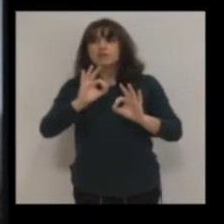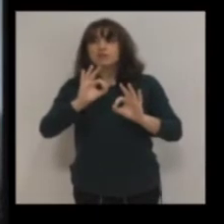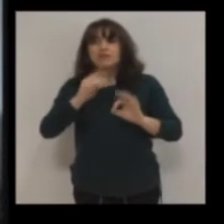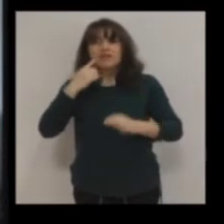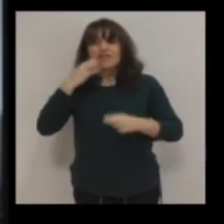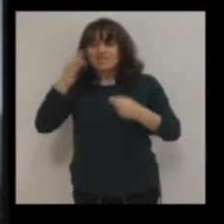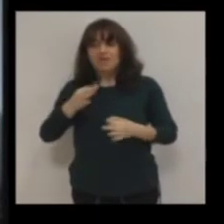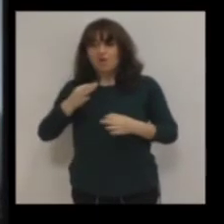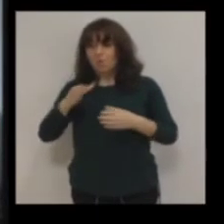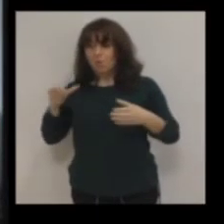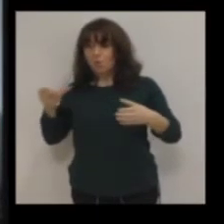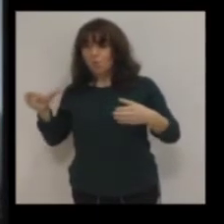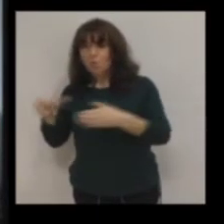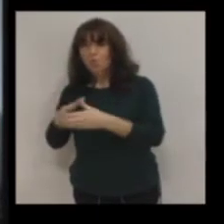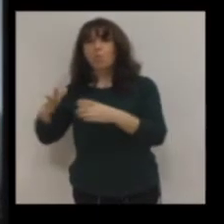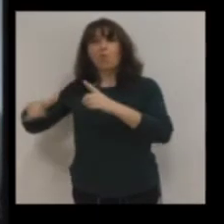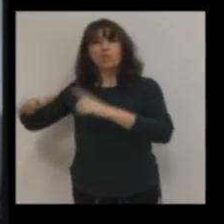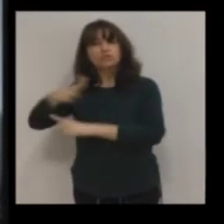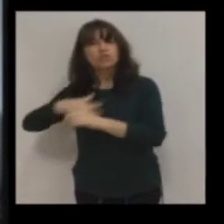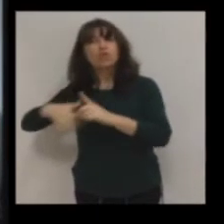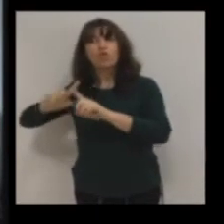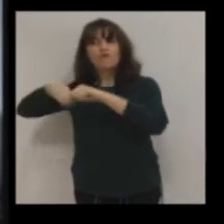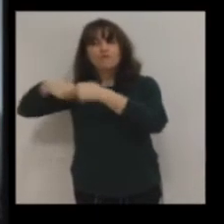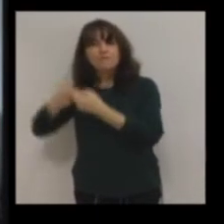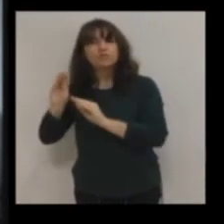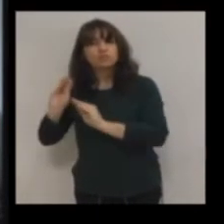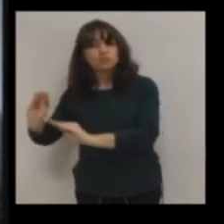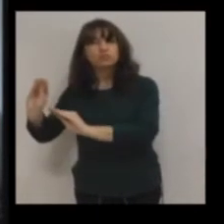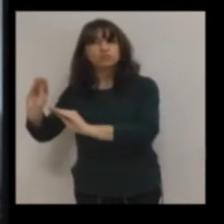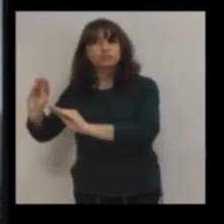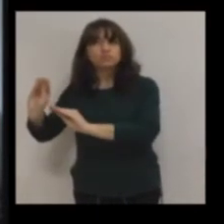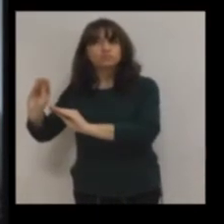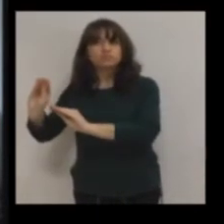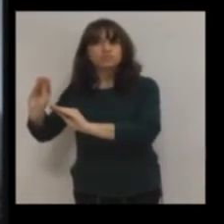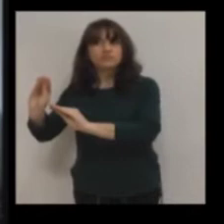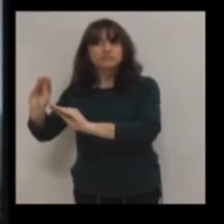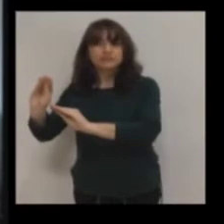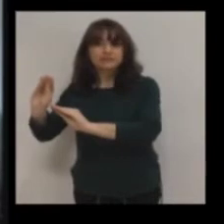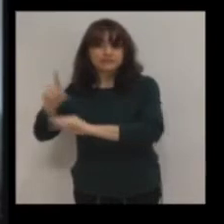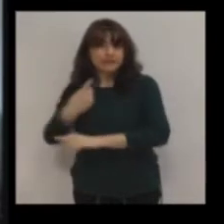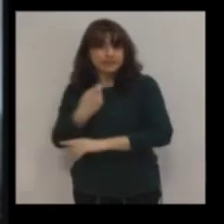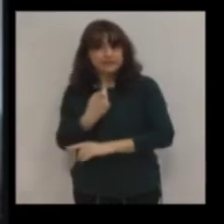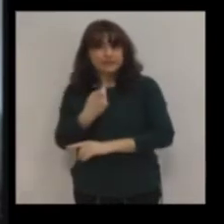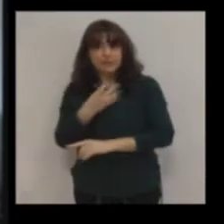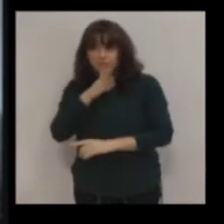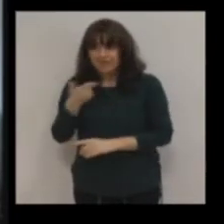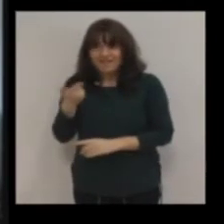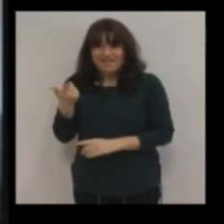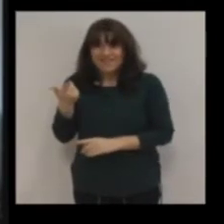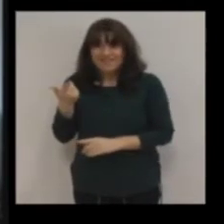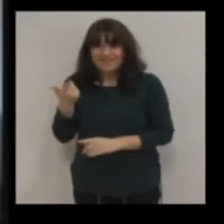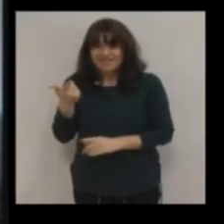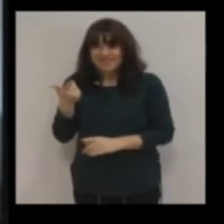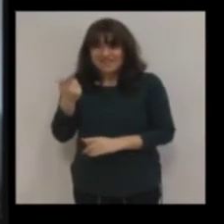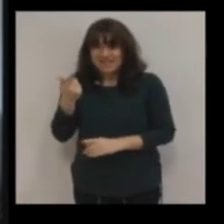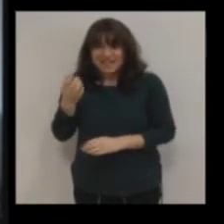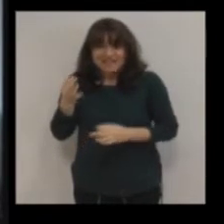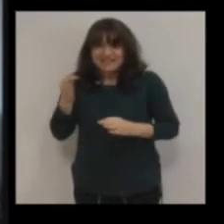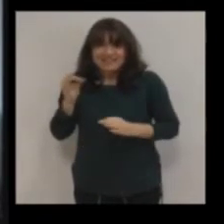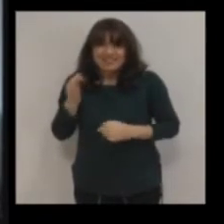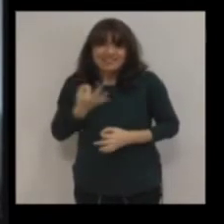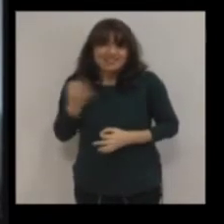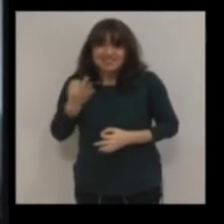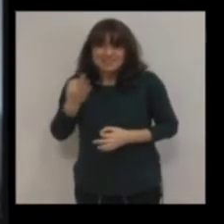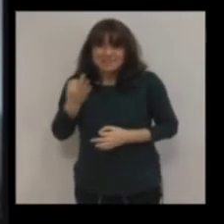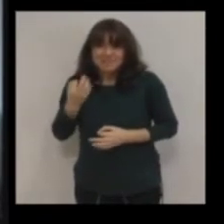su grupo y su entorno de familiares, que están de forma natural obligados a prestar su